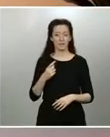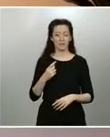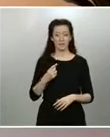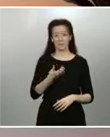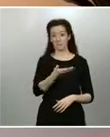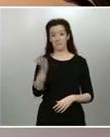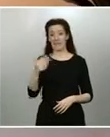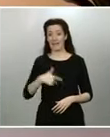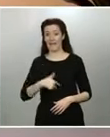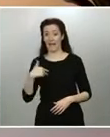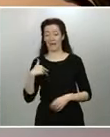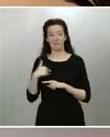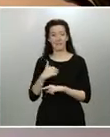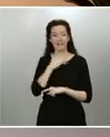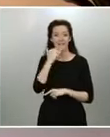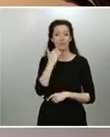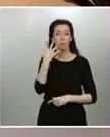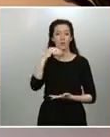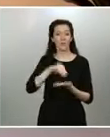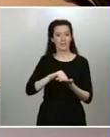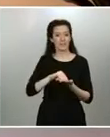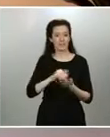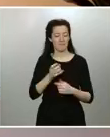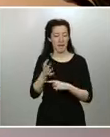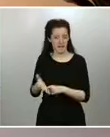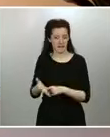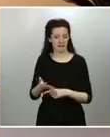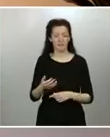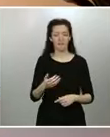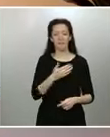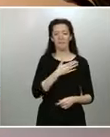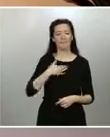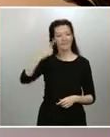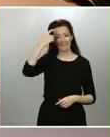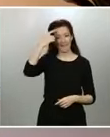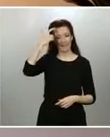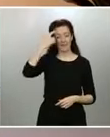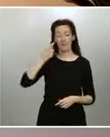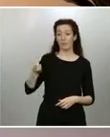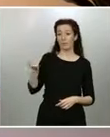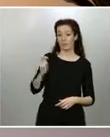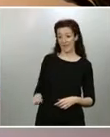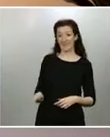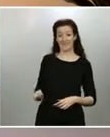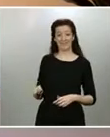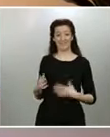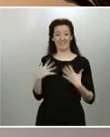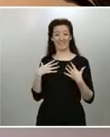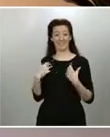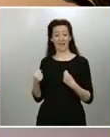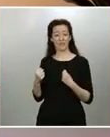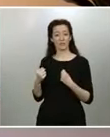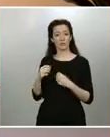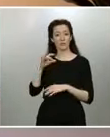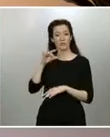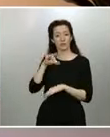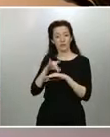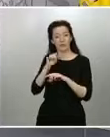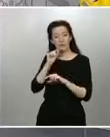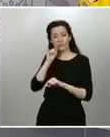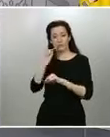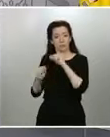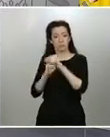qué parte de responsabilidad en ese alto número de sanitarios contagiados han tenido el uso de mascarillas defectuosas